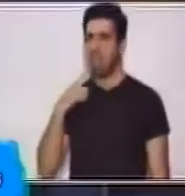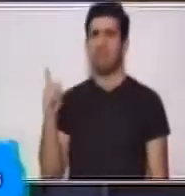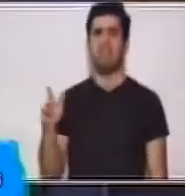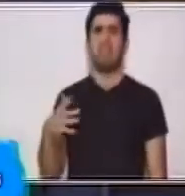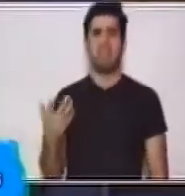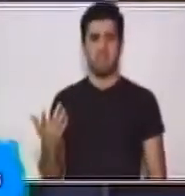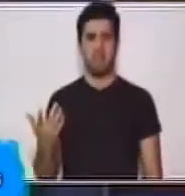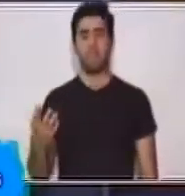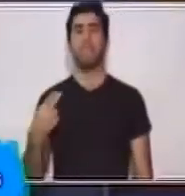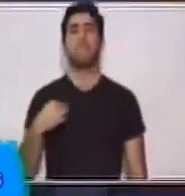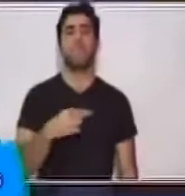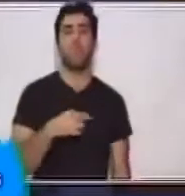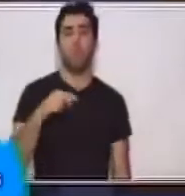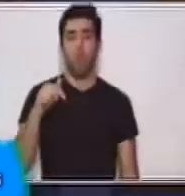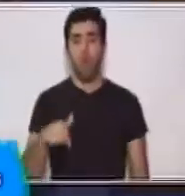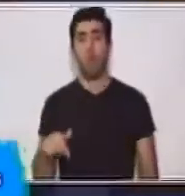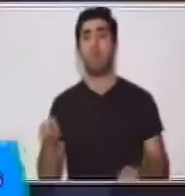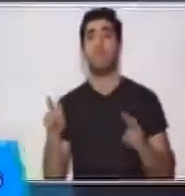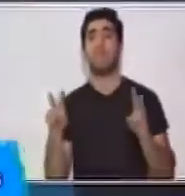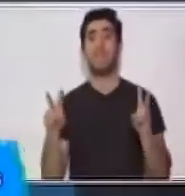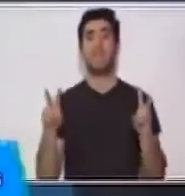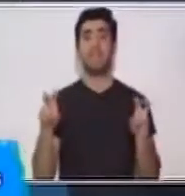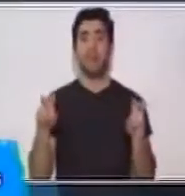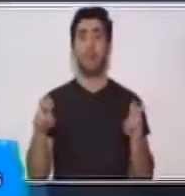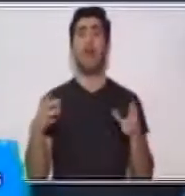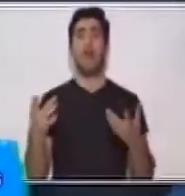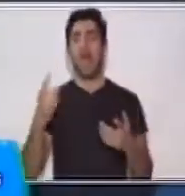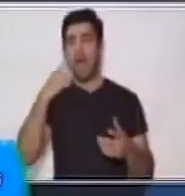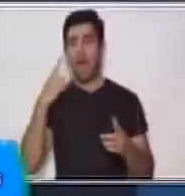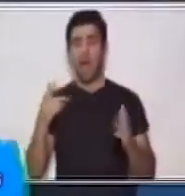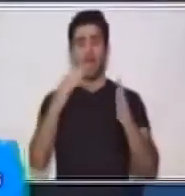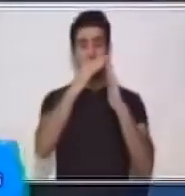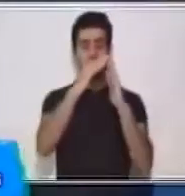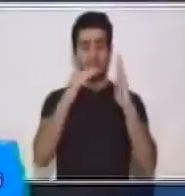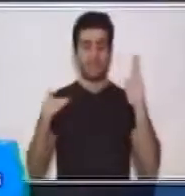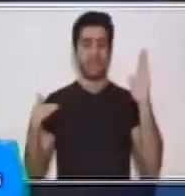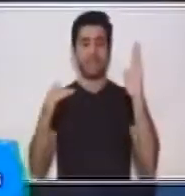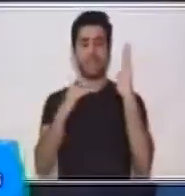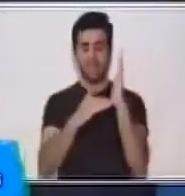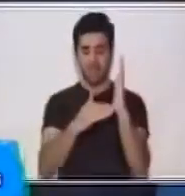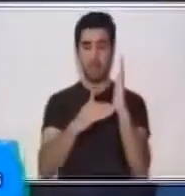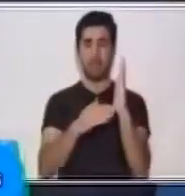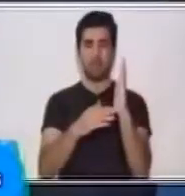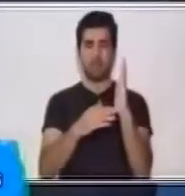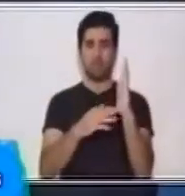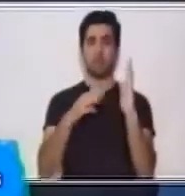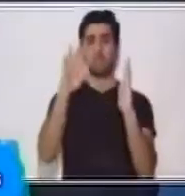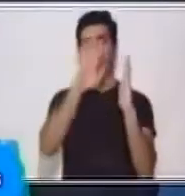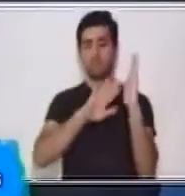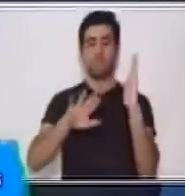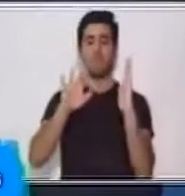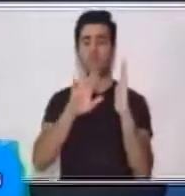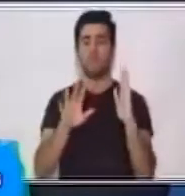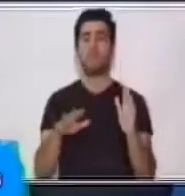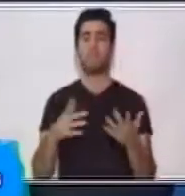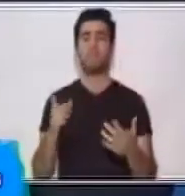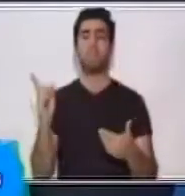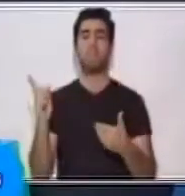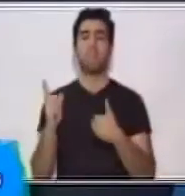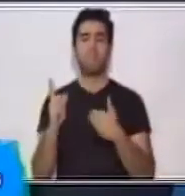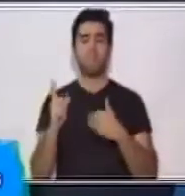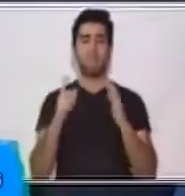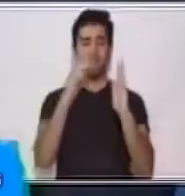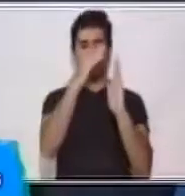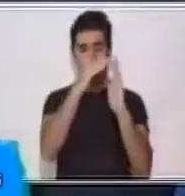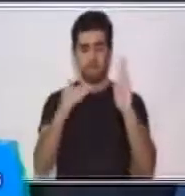tema se va a estar refiriendo a lo que son los triángulos rectángulos y estos van a tener una cualidad que tienen uno de sus lados